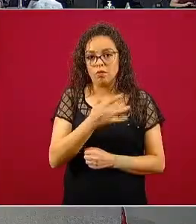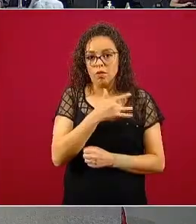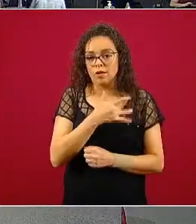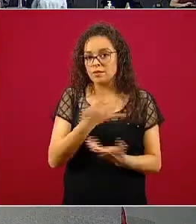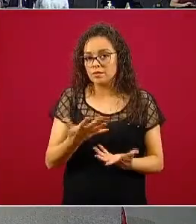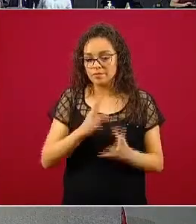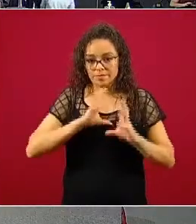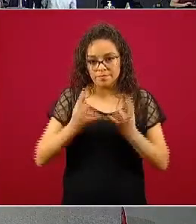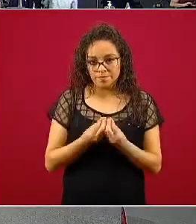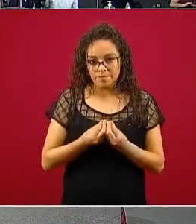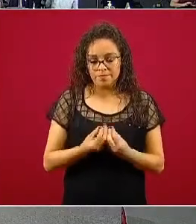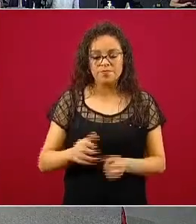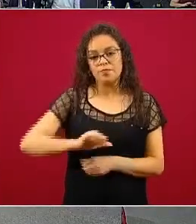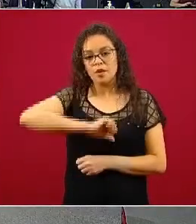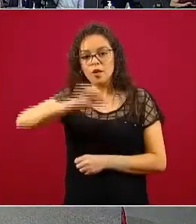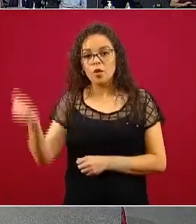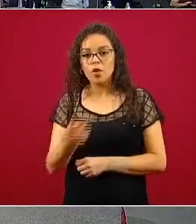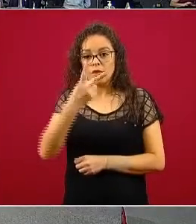dos preguntas, la inmunidad.